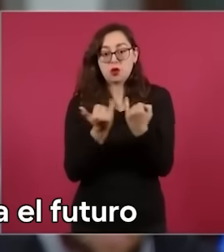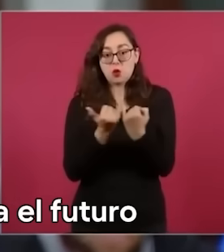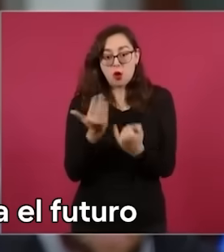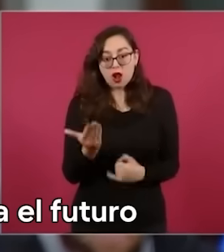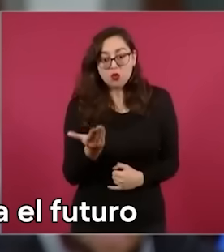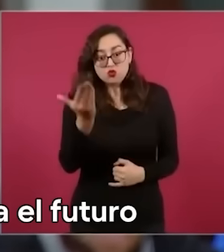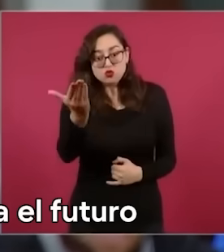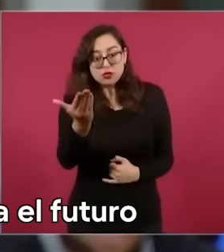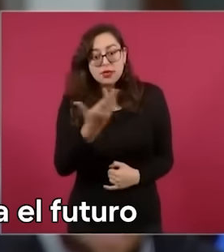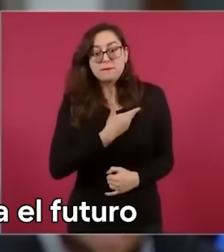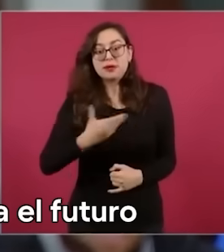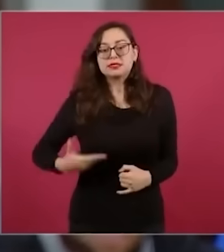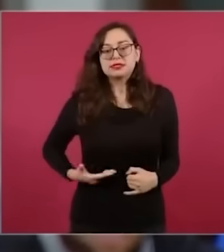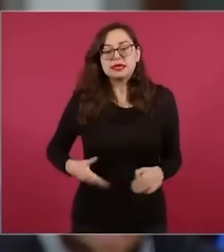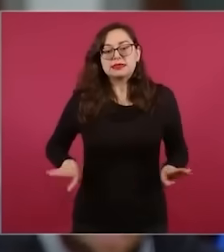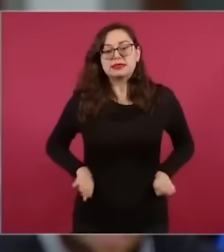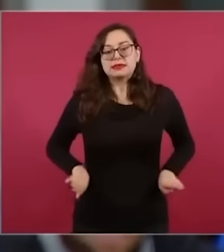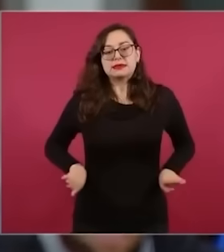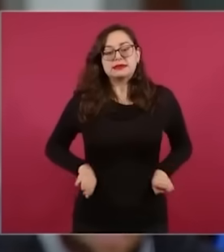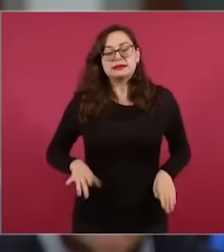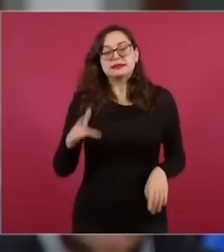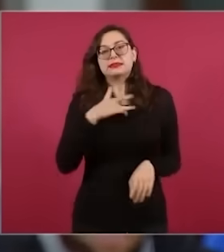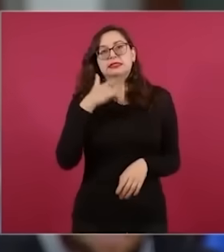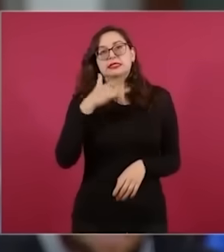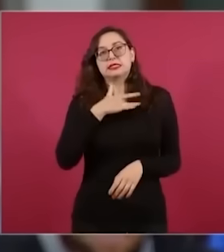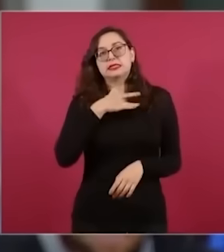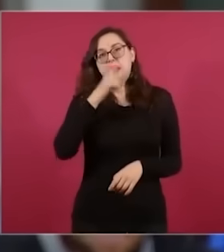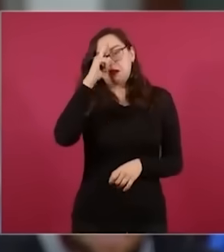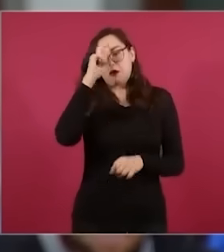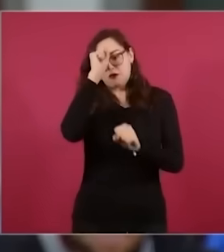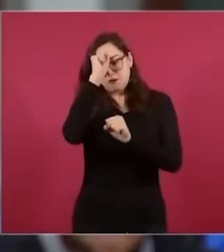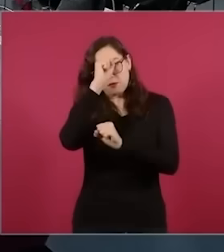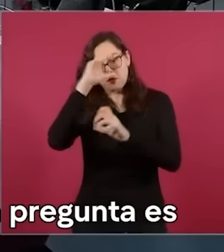el futuro sociedad mexicana.